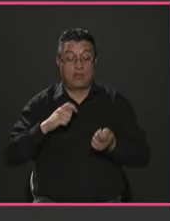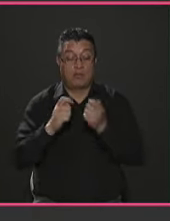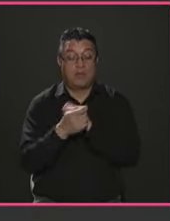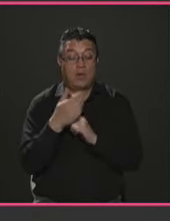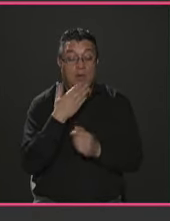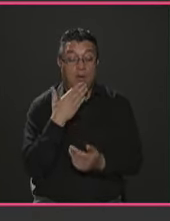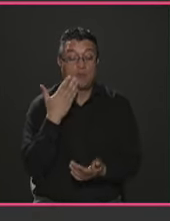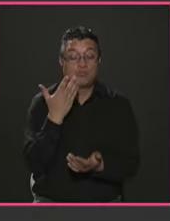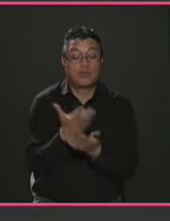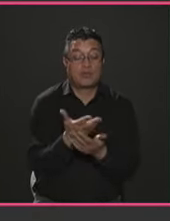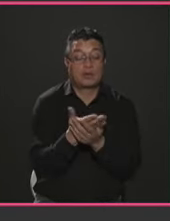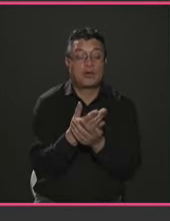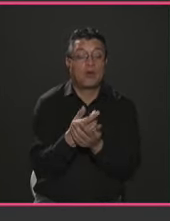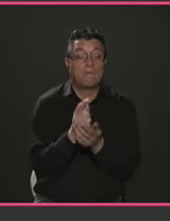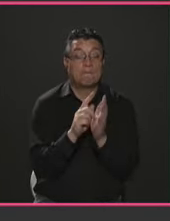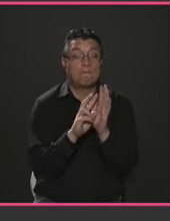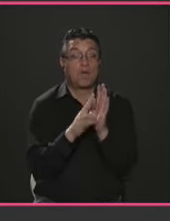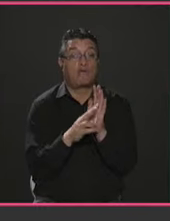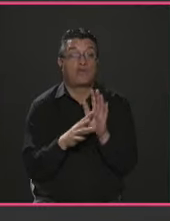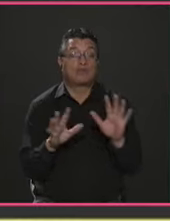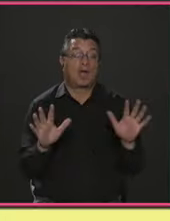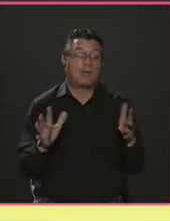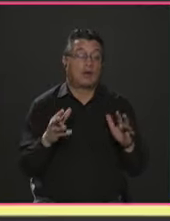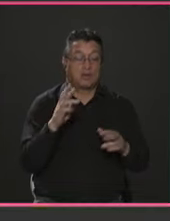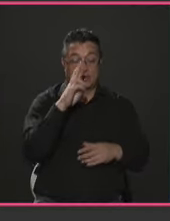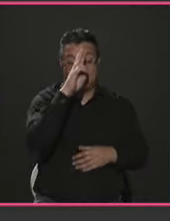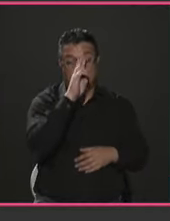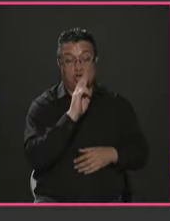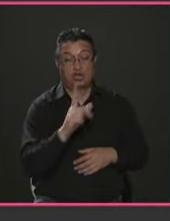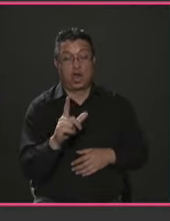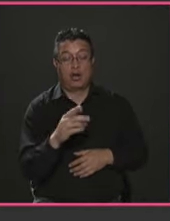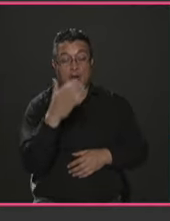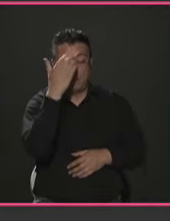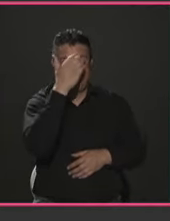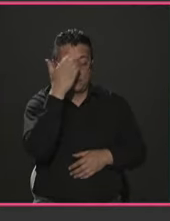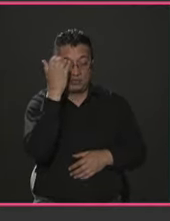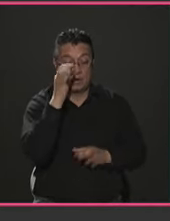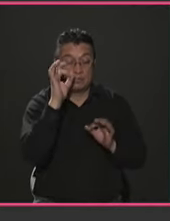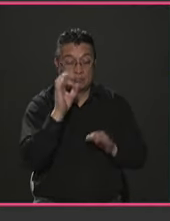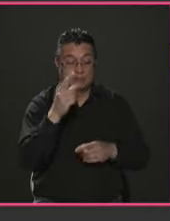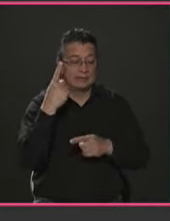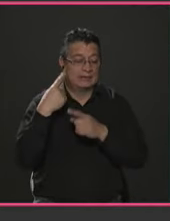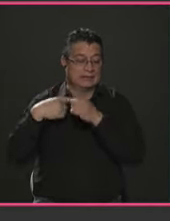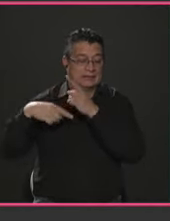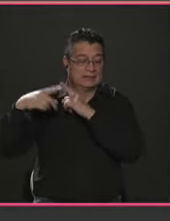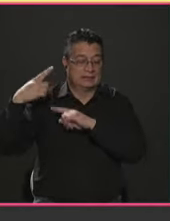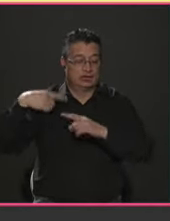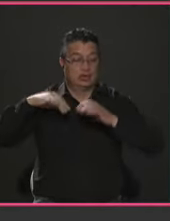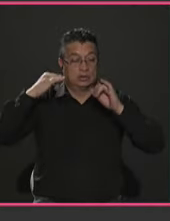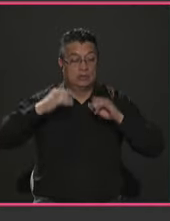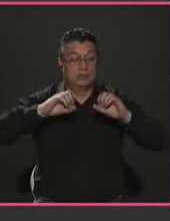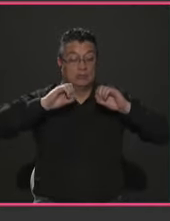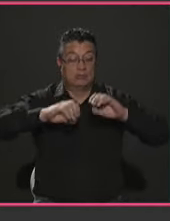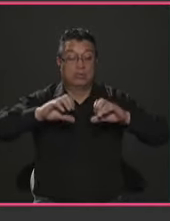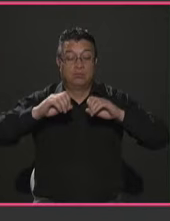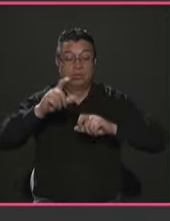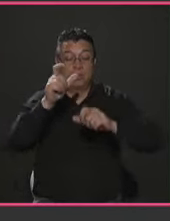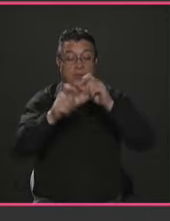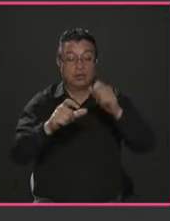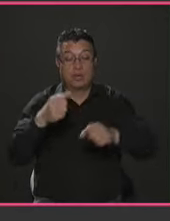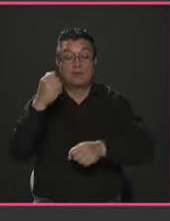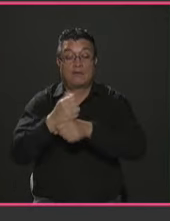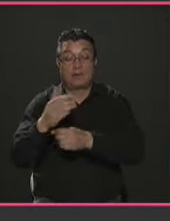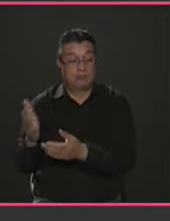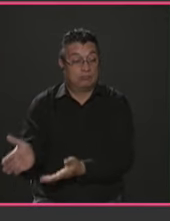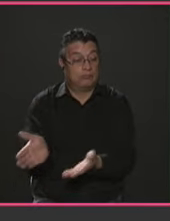proponiendo una modificación Tal vez un poco en el rol la formación profesional históricamente forma gente la pone en el mercado